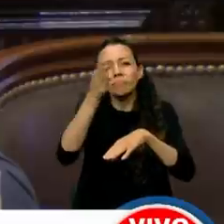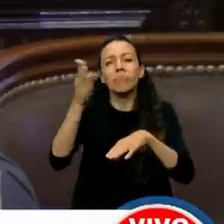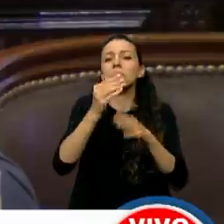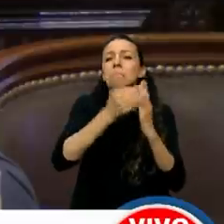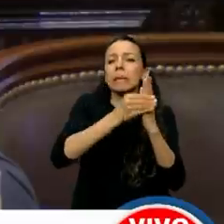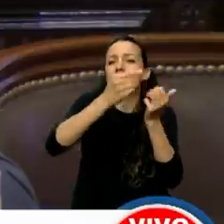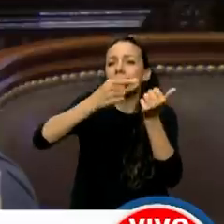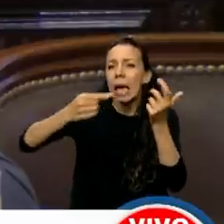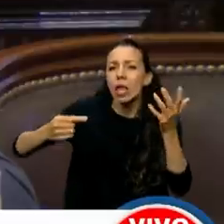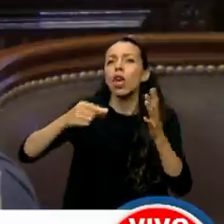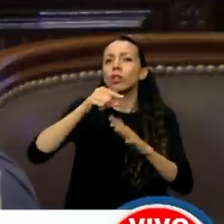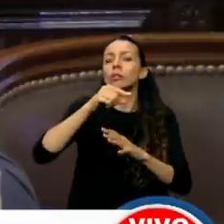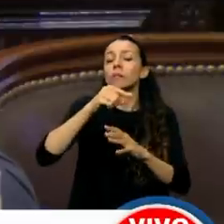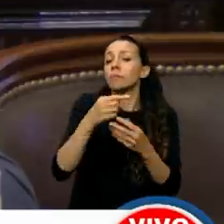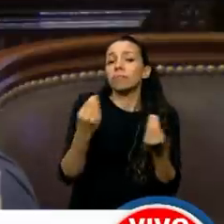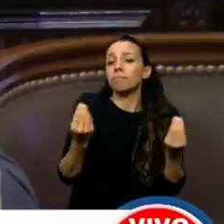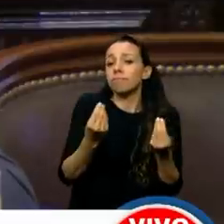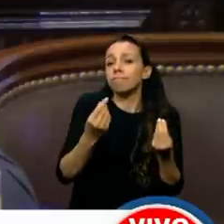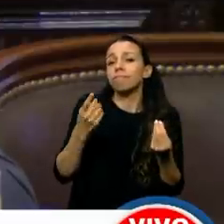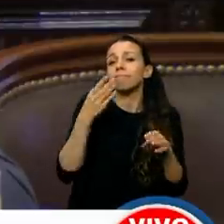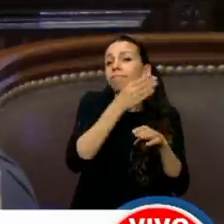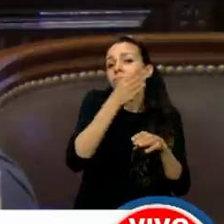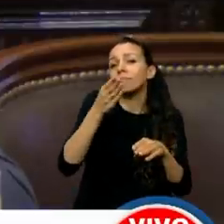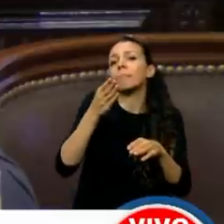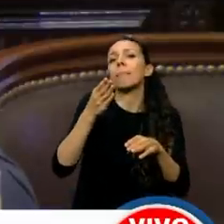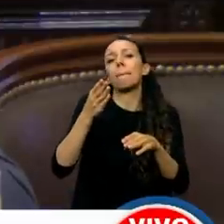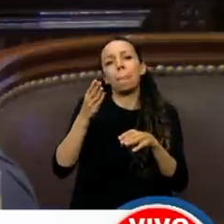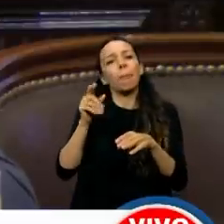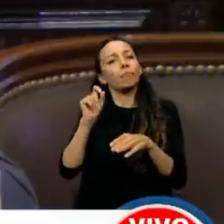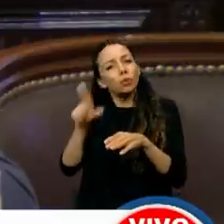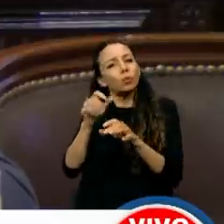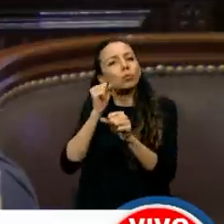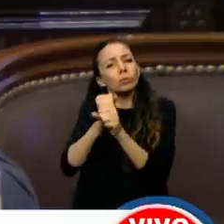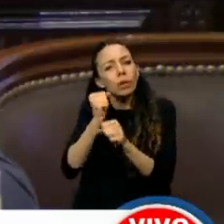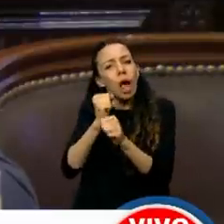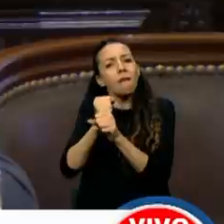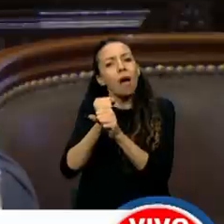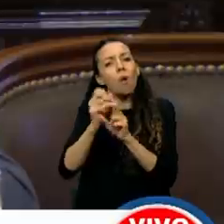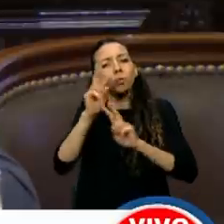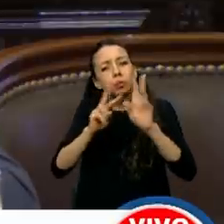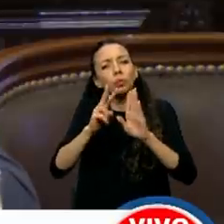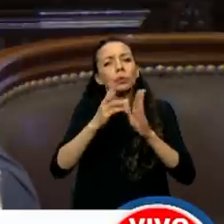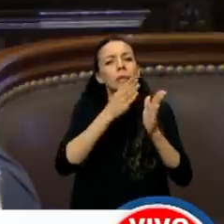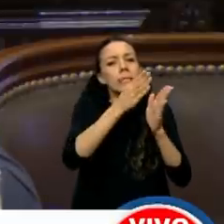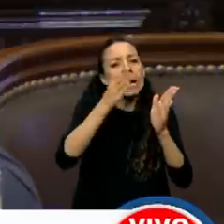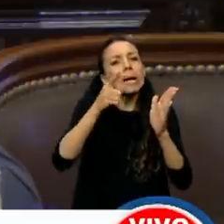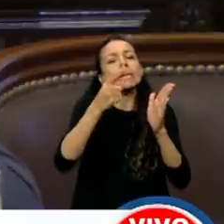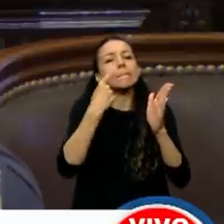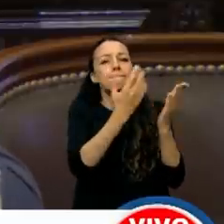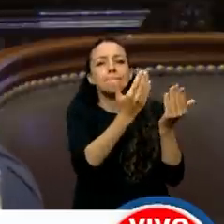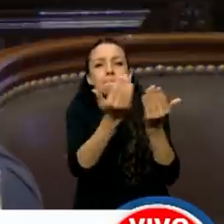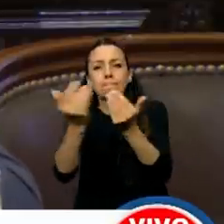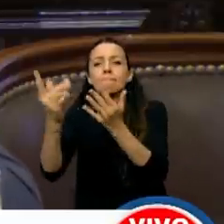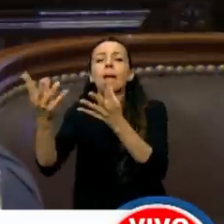de nuestra provincia justamente para que eso es la gestión que estamos llevando adelante que quede plasmada en el presupuesto que si nos